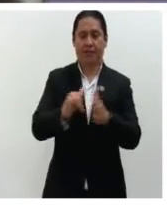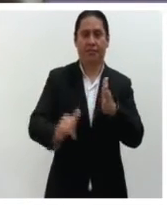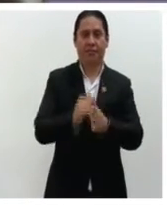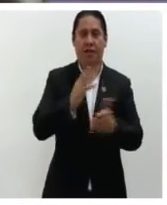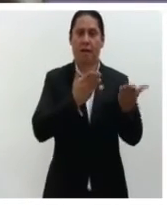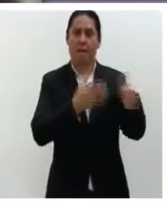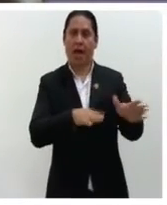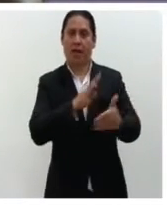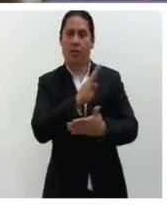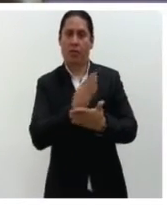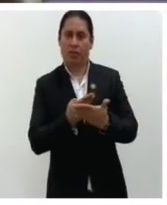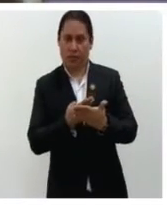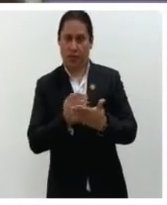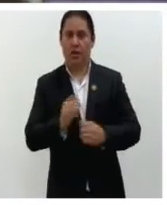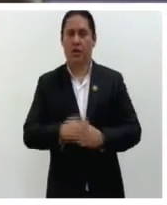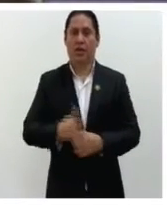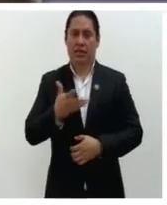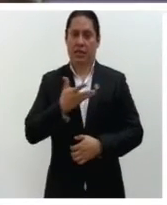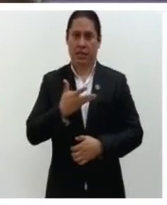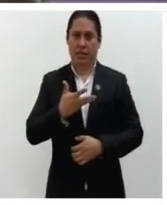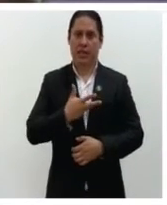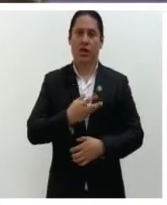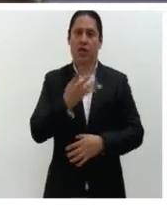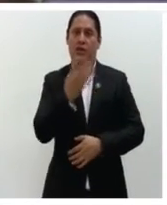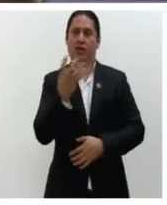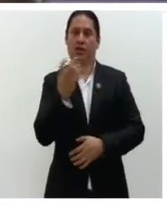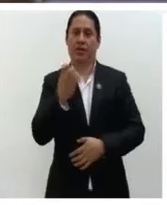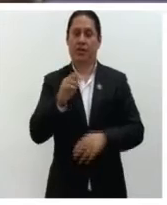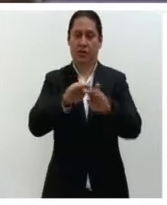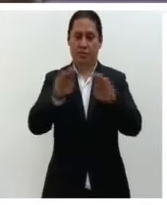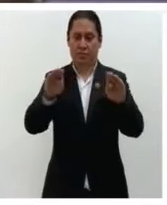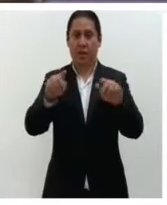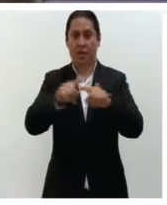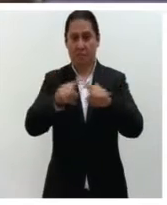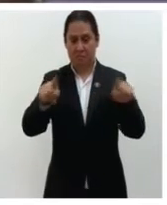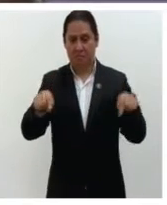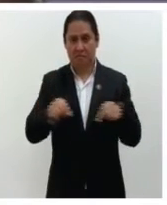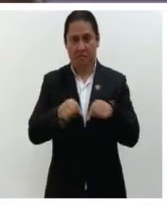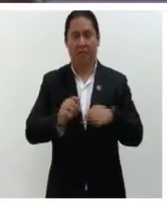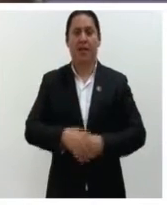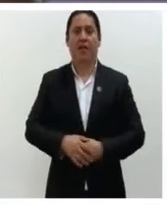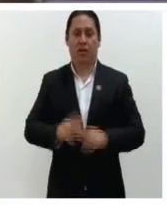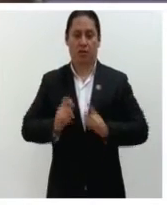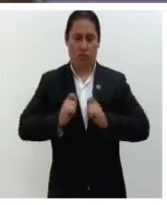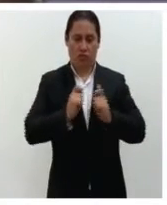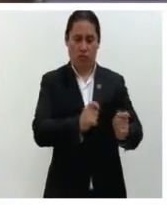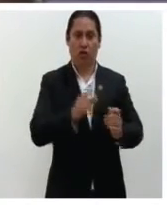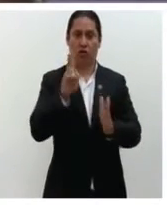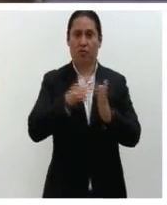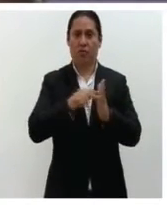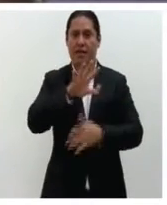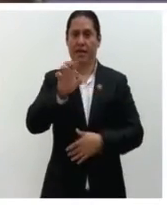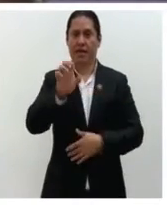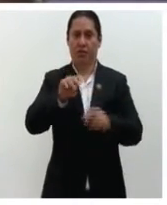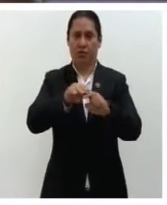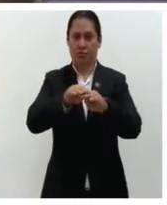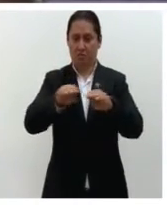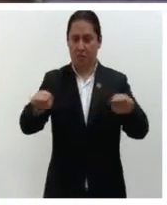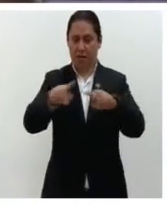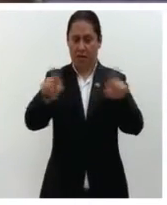del Banco de Bienestar, que consta de 400 metros cuadrados, así como la donación de 2.500 metros